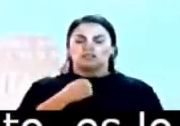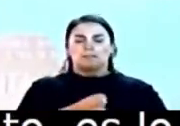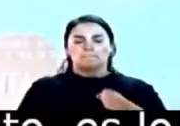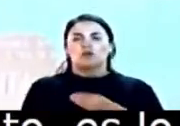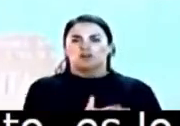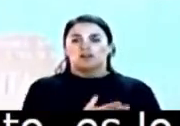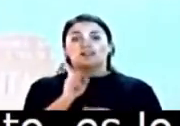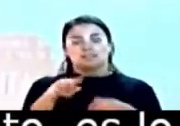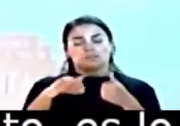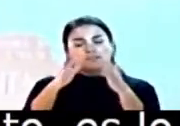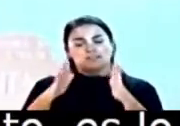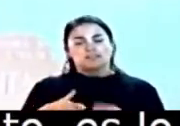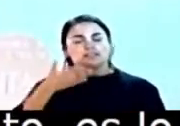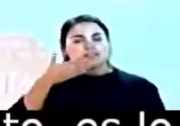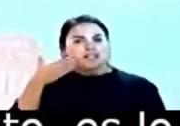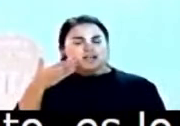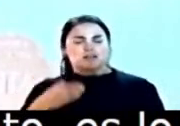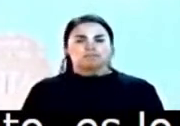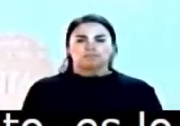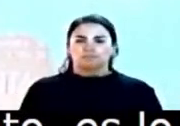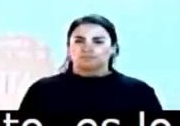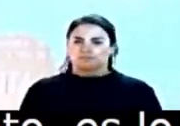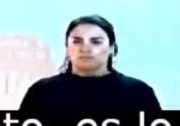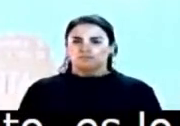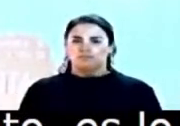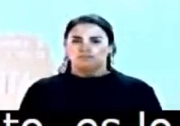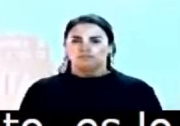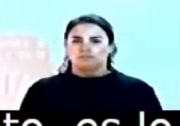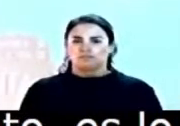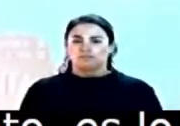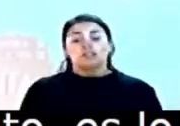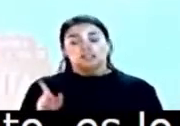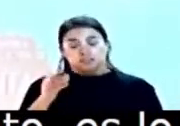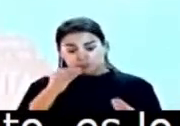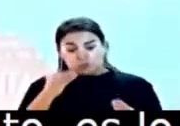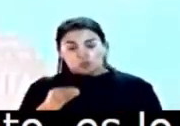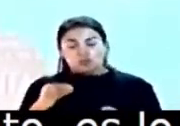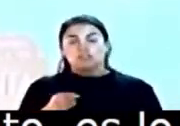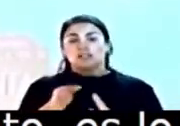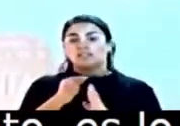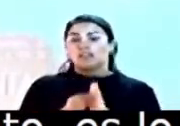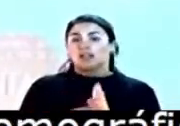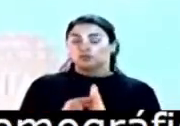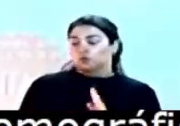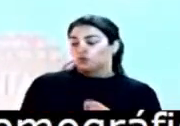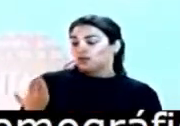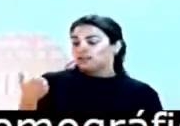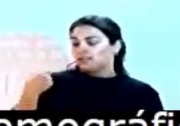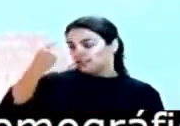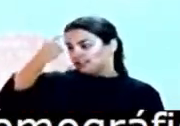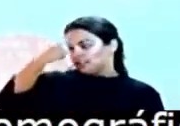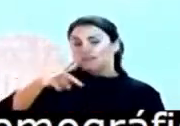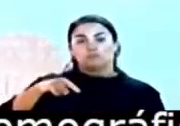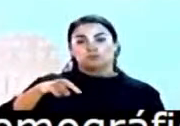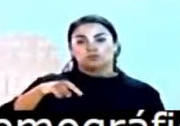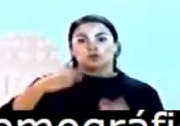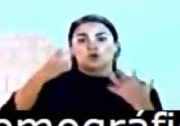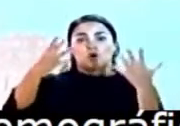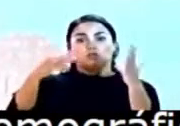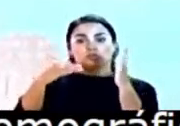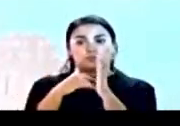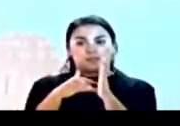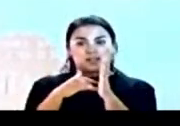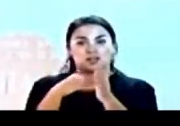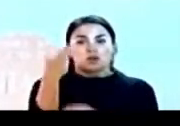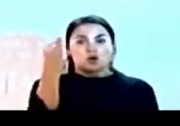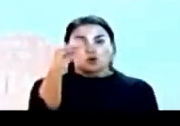una vivienda digna. Es muy bueno el dato que conocimos ayer de que casi